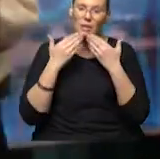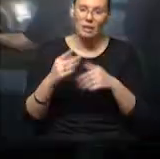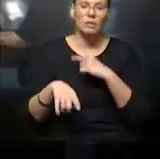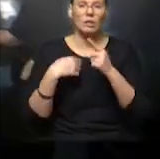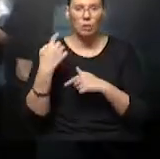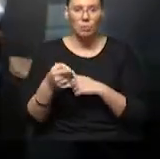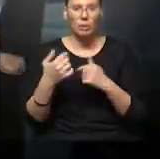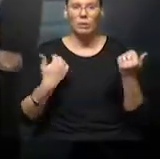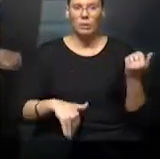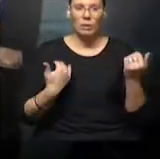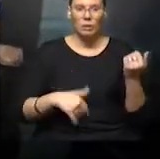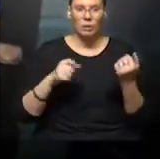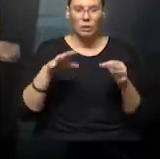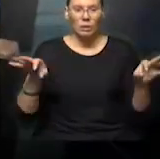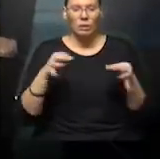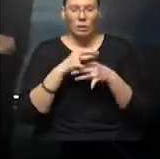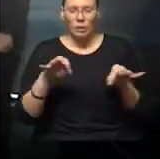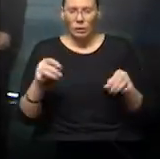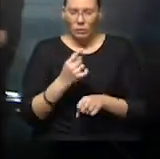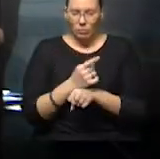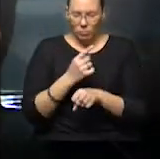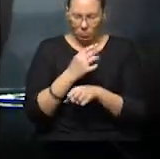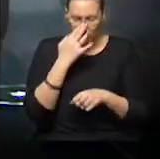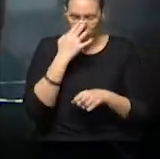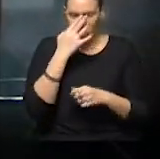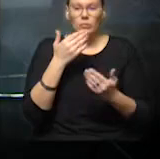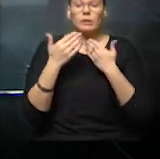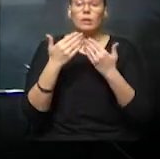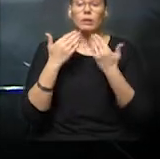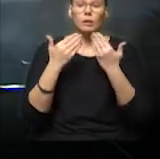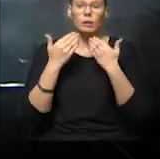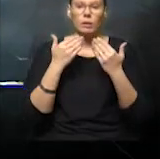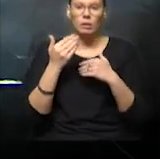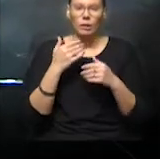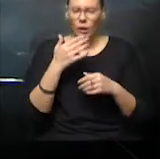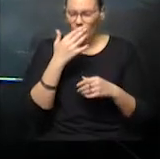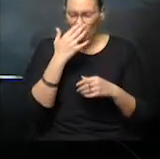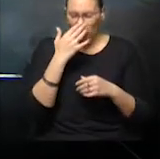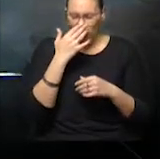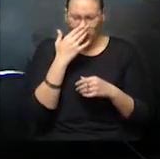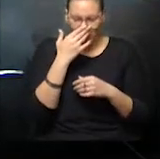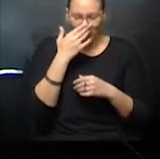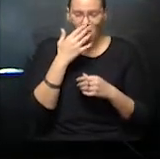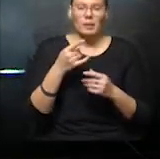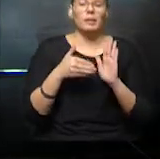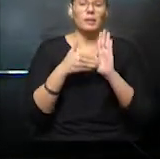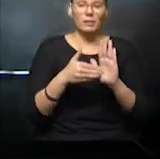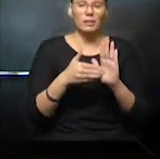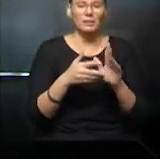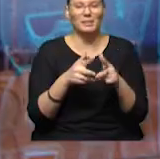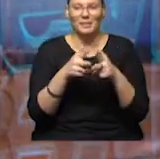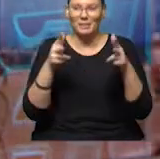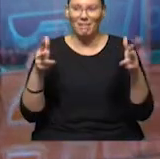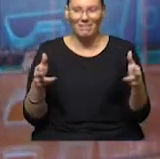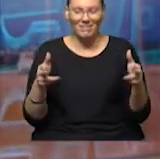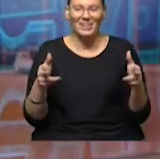estar tocando su música. Pero bueno, primero vamos a charlar un poquito. Bueno, se presentan en el marco de